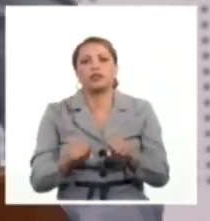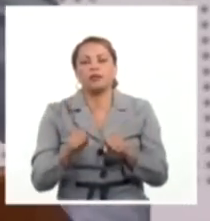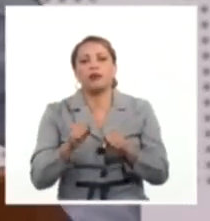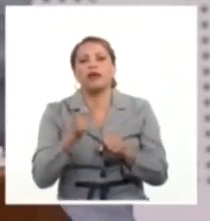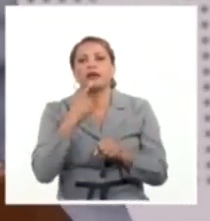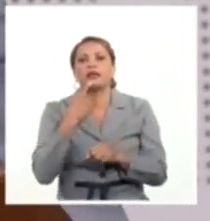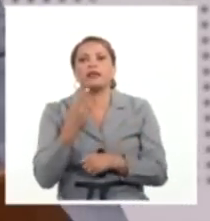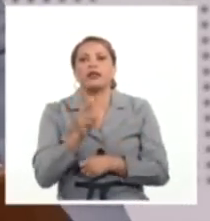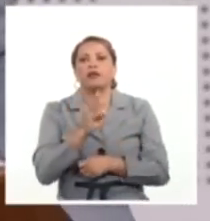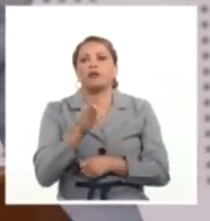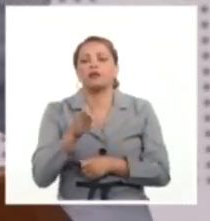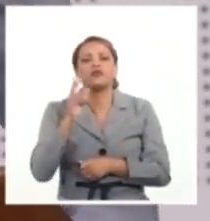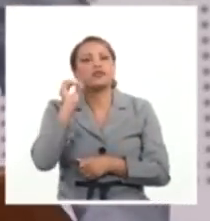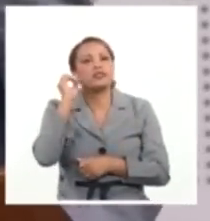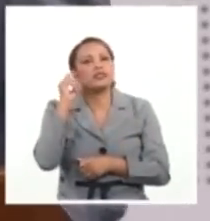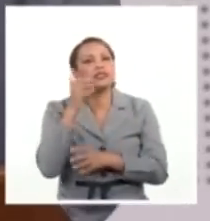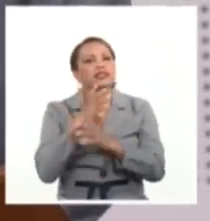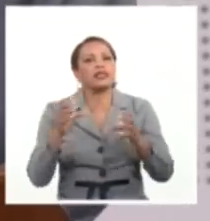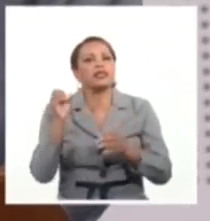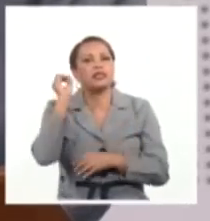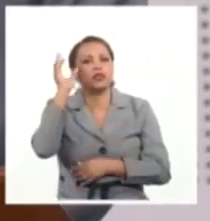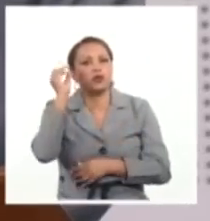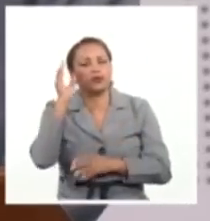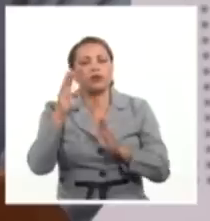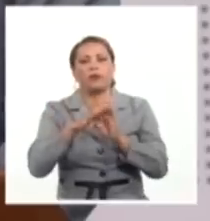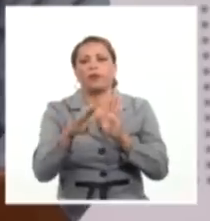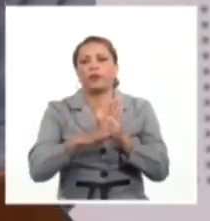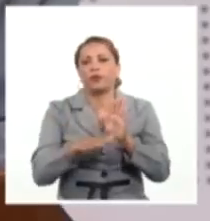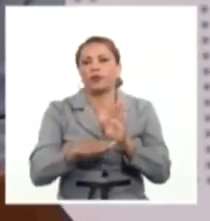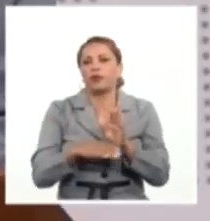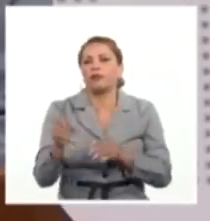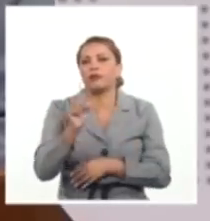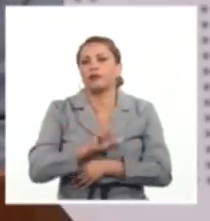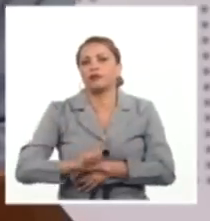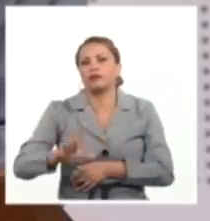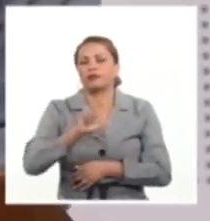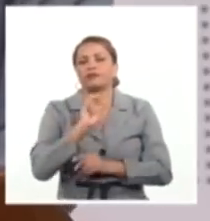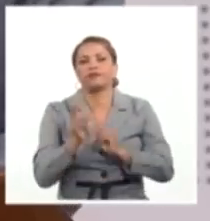gobierno basado en ciencia e innovación y programas sociales que están